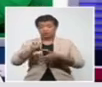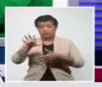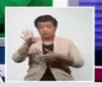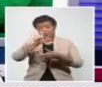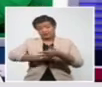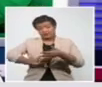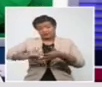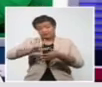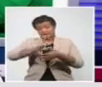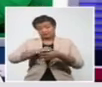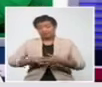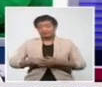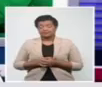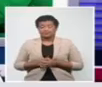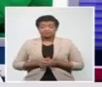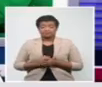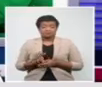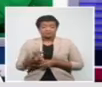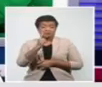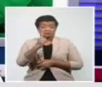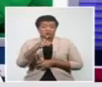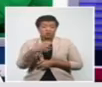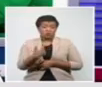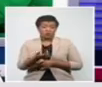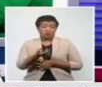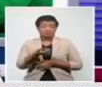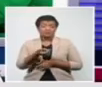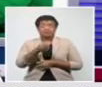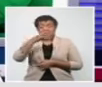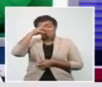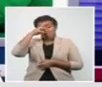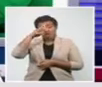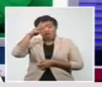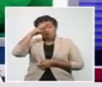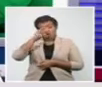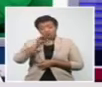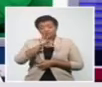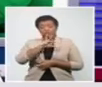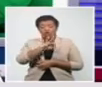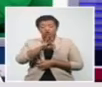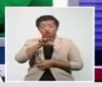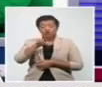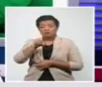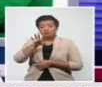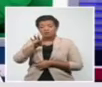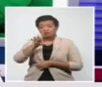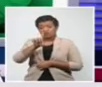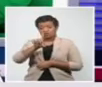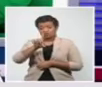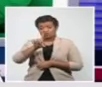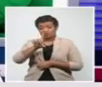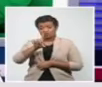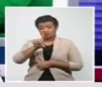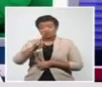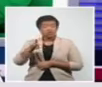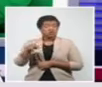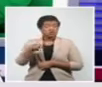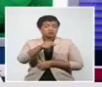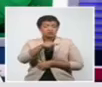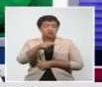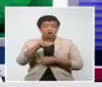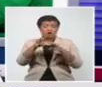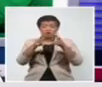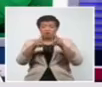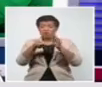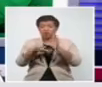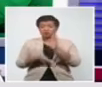Américas, México con 8,51, pero también una cifra elevada